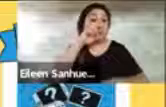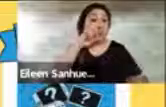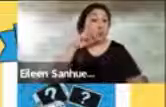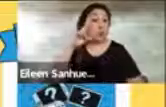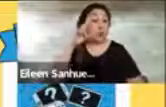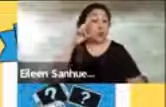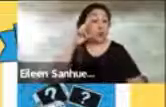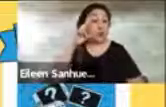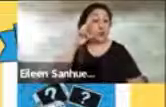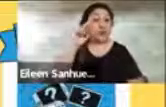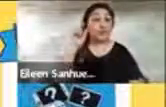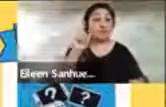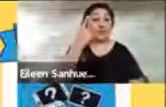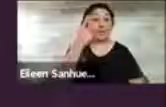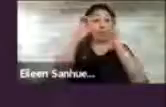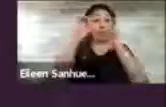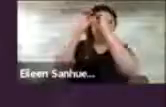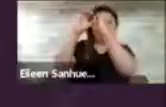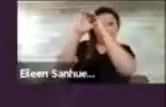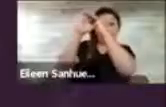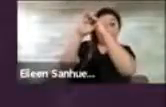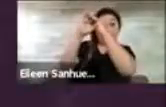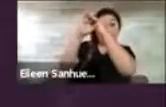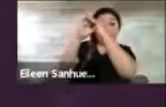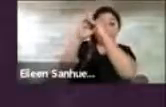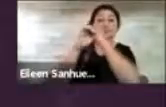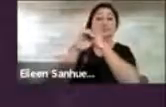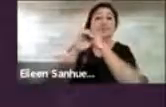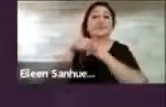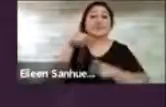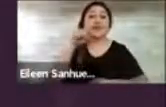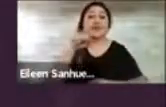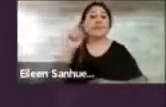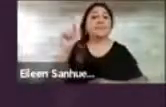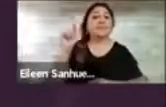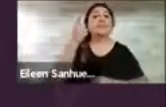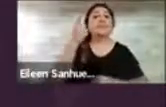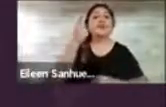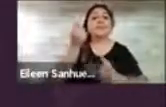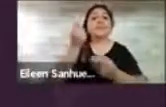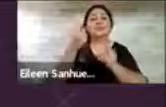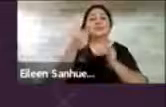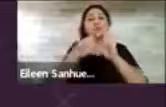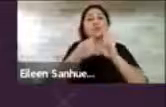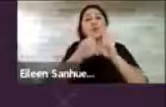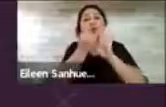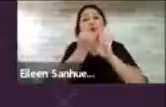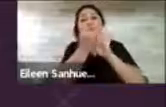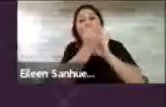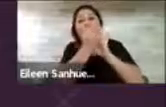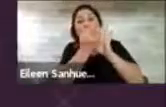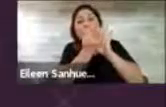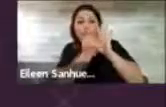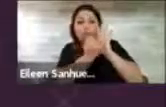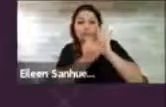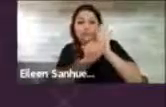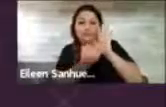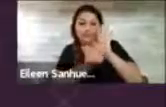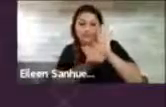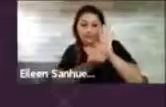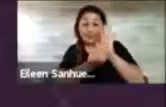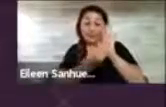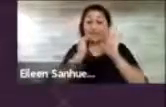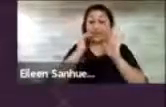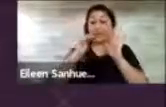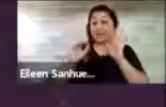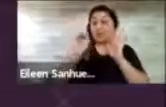la primera que está a la izquierda. Primero hay como una instrucción, bien simple, como para que el niño o el cuidador sepa qué hay que